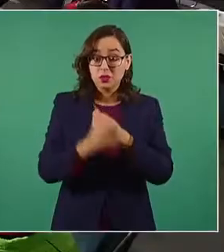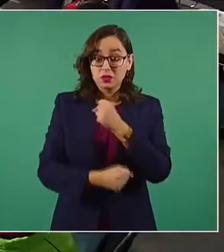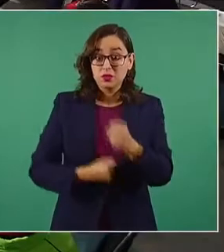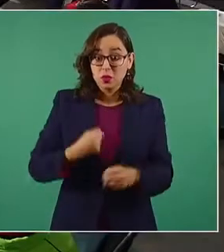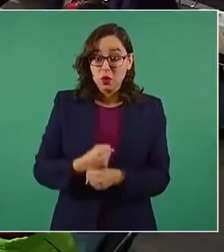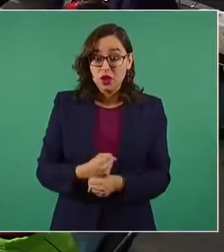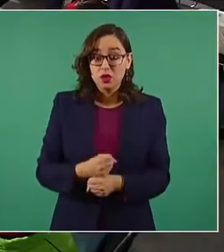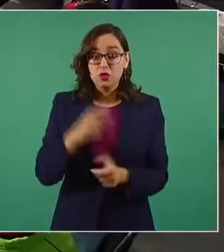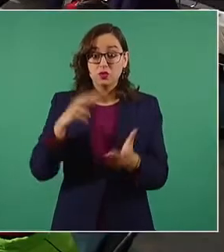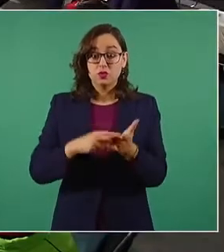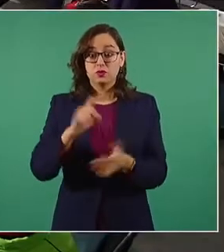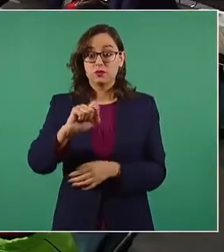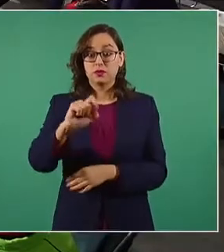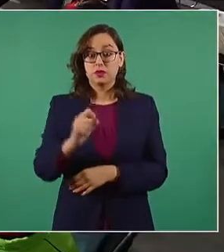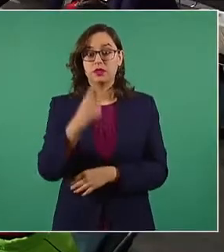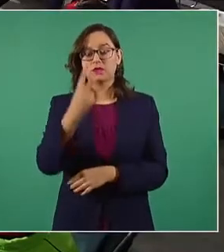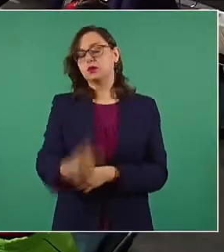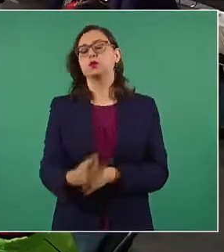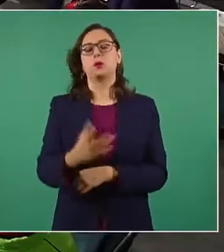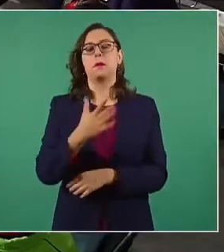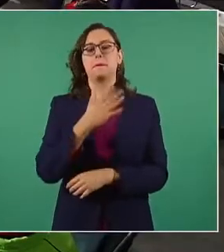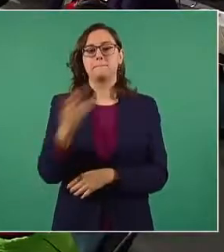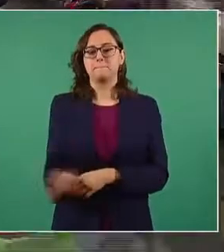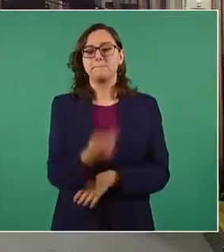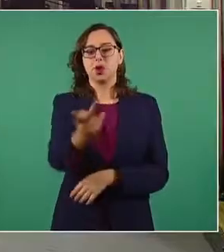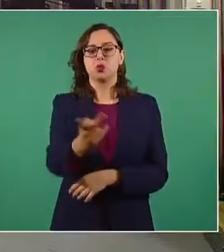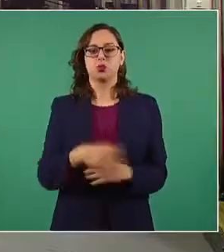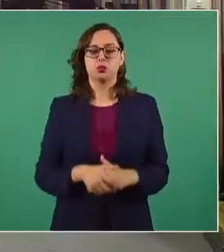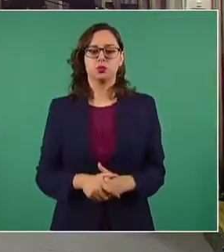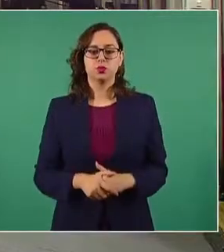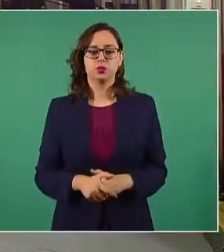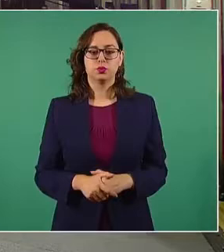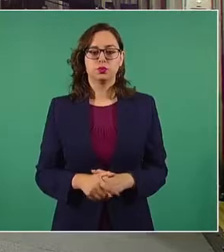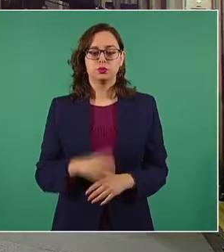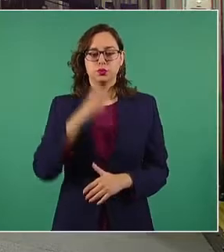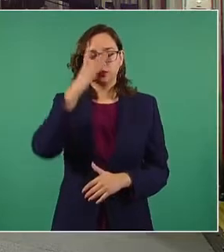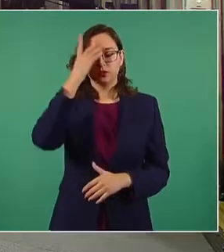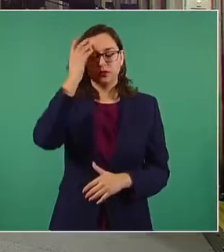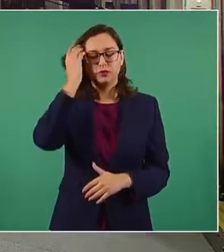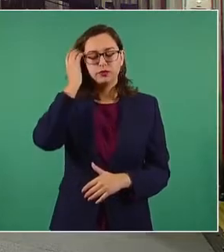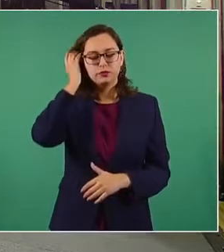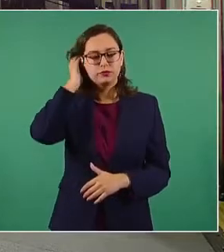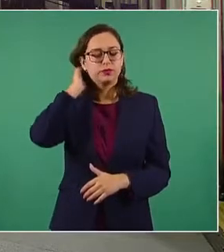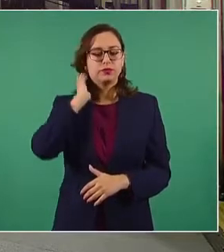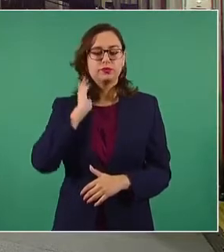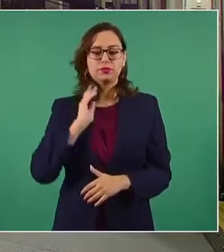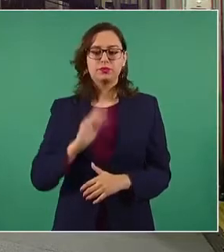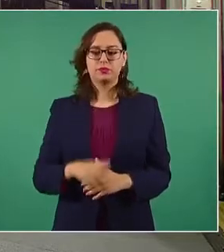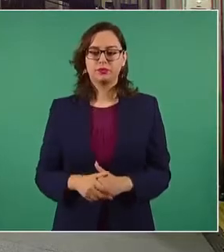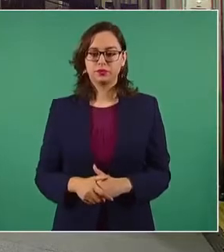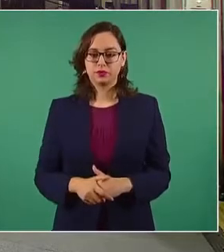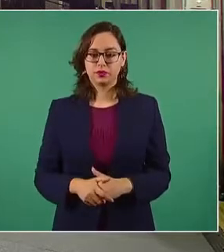que estén viendo. Esa sería mi pregunta. Por favor, Marcelo.